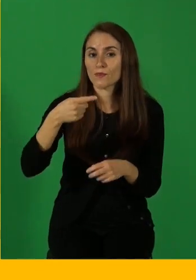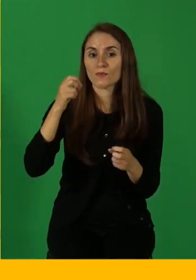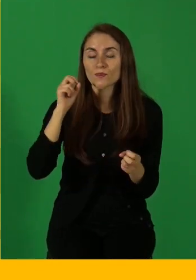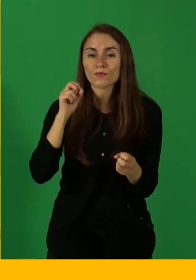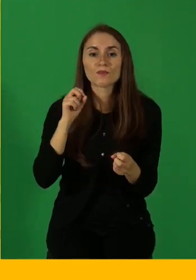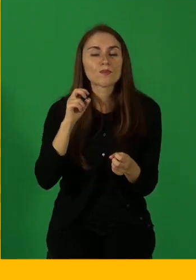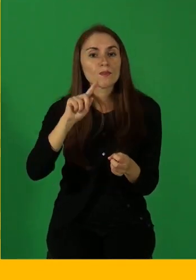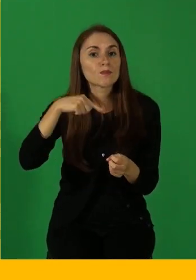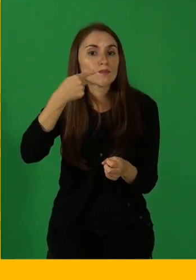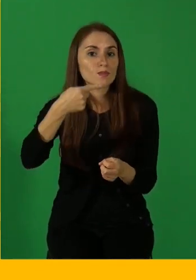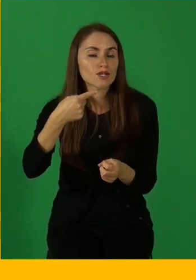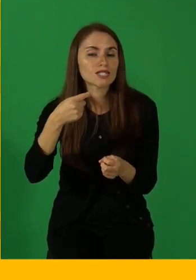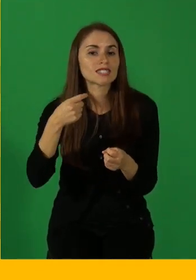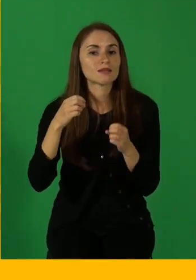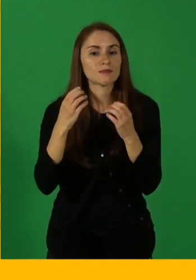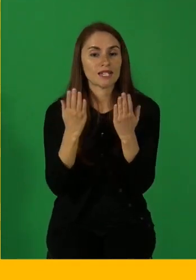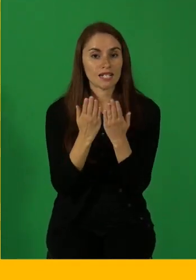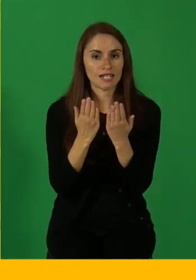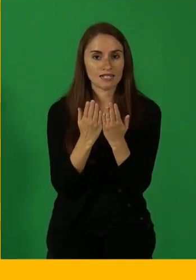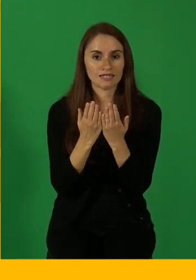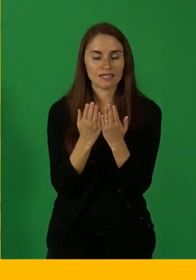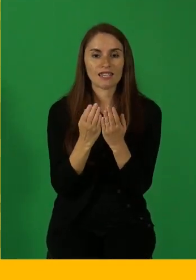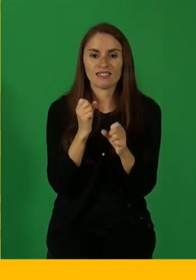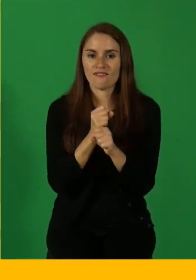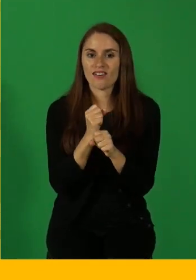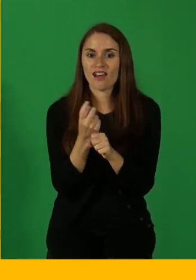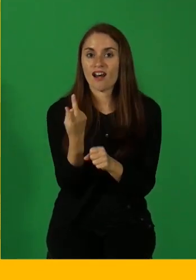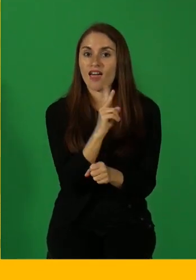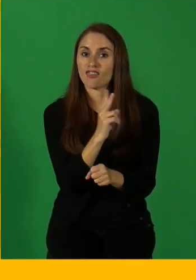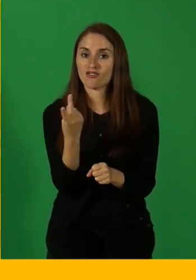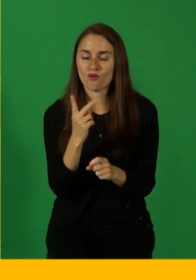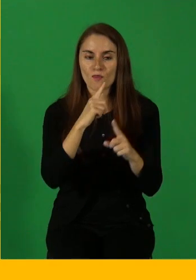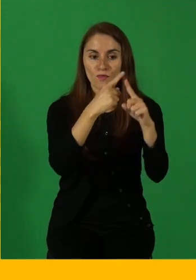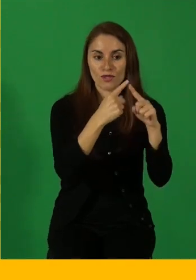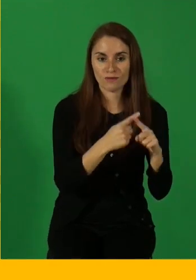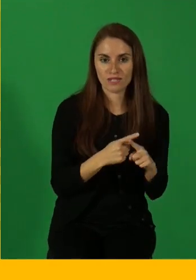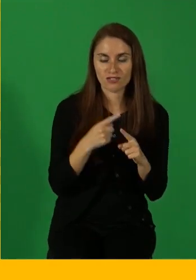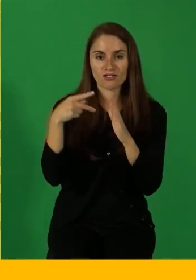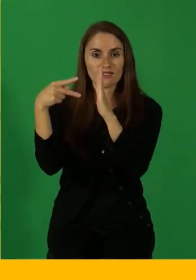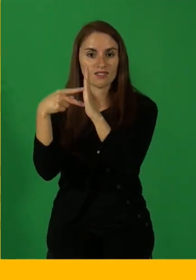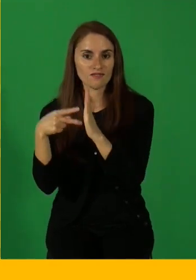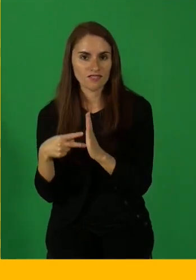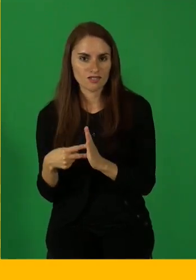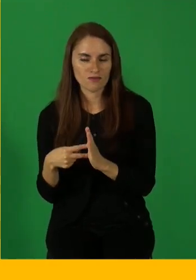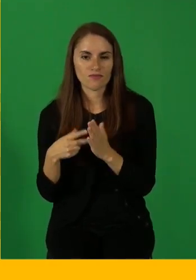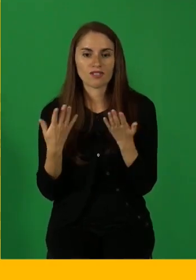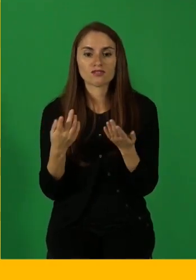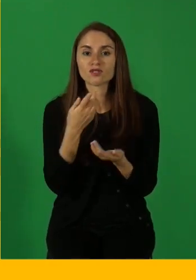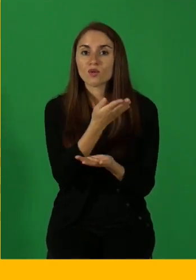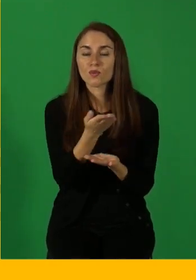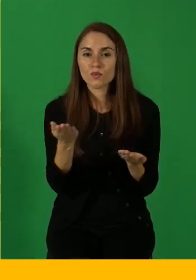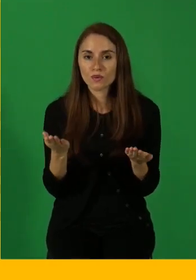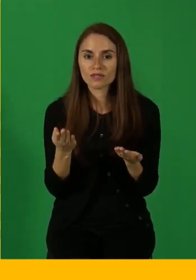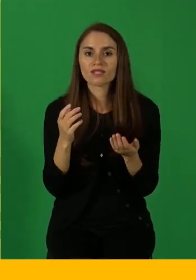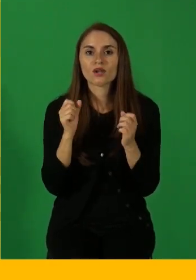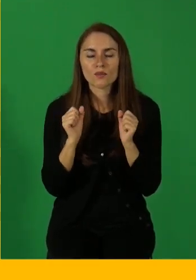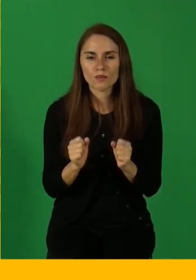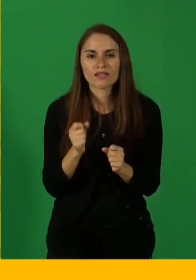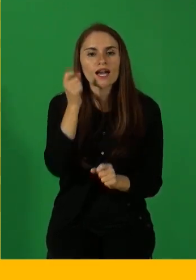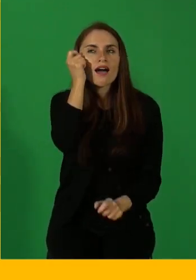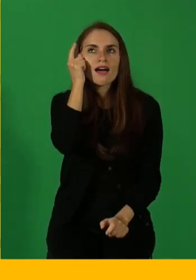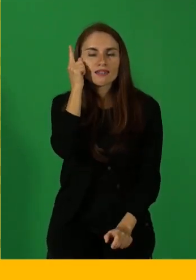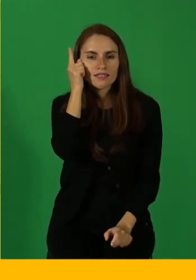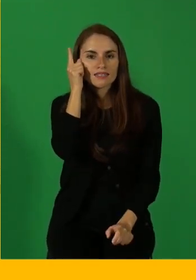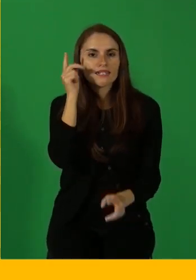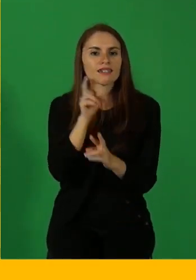tenemos que trabajar ambas operaciones. Por lo tanto, es importante que al cerrar esta clase puedas generar ese vínculo,